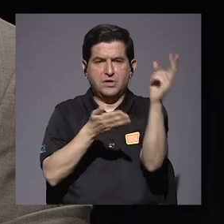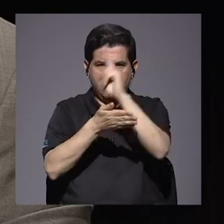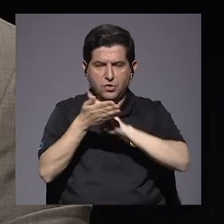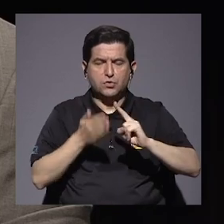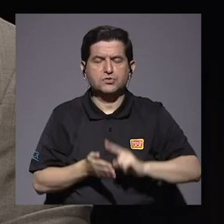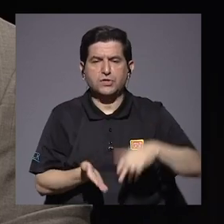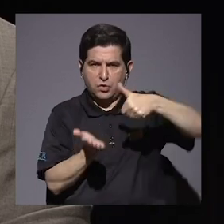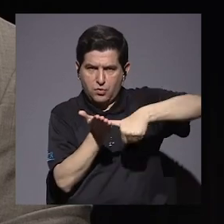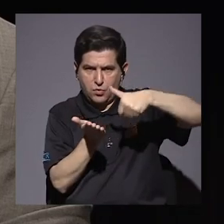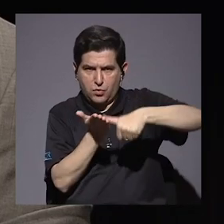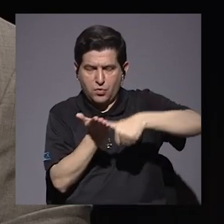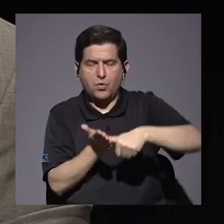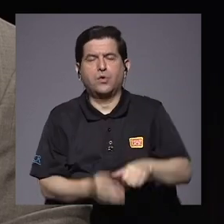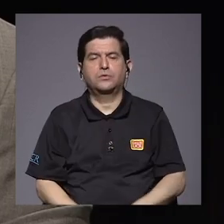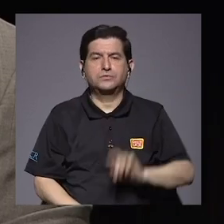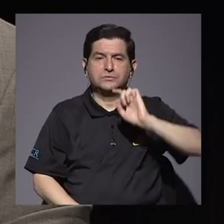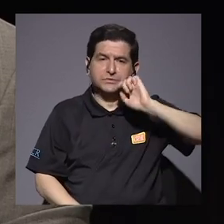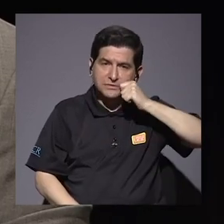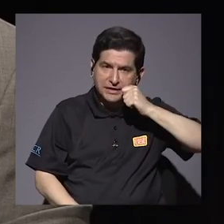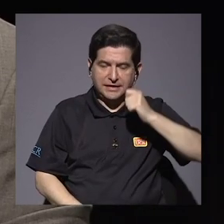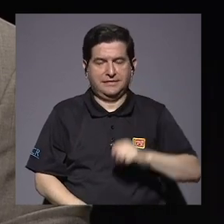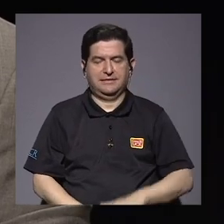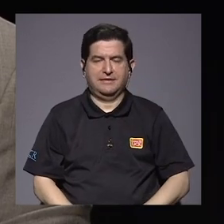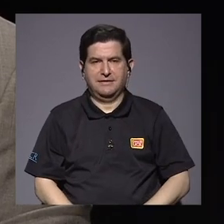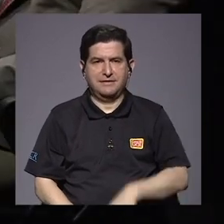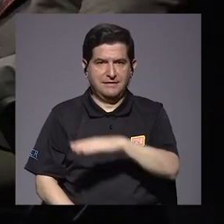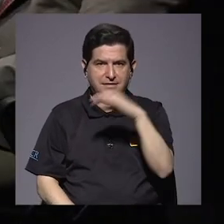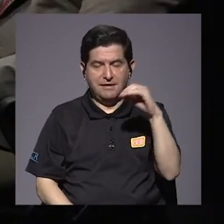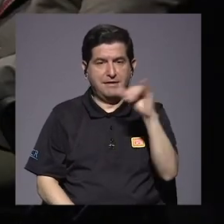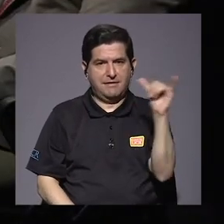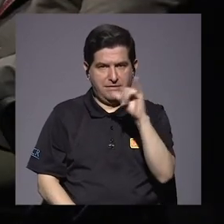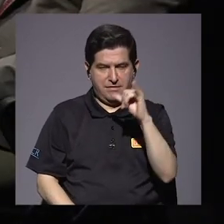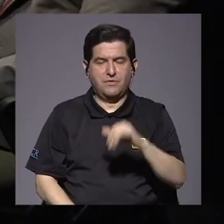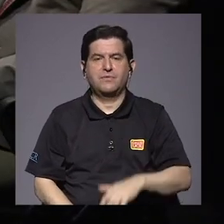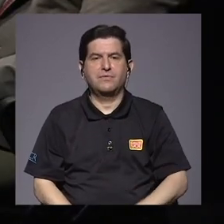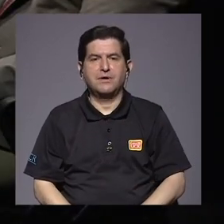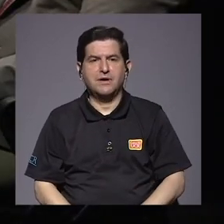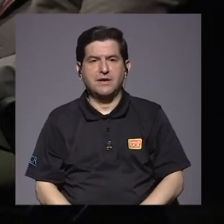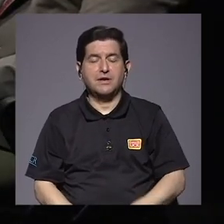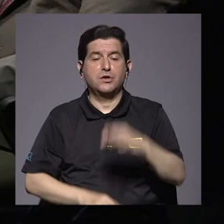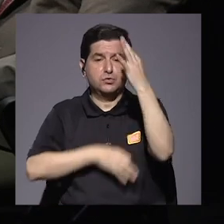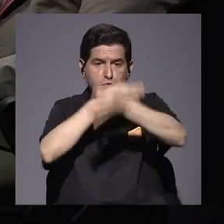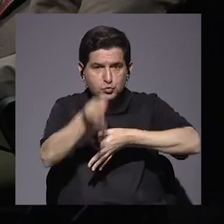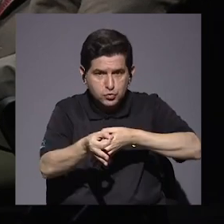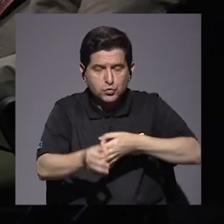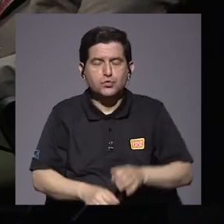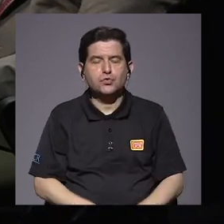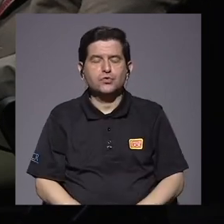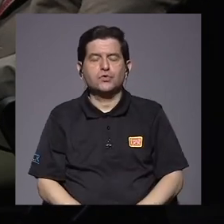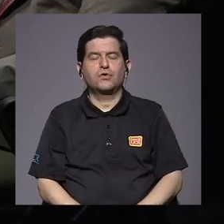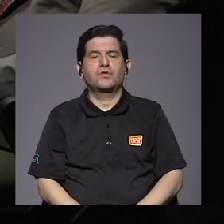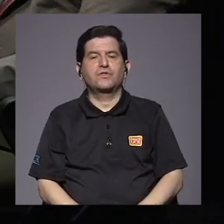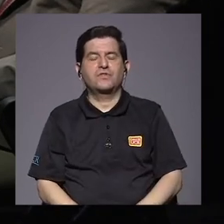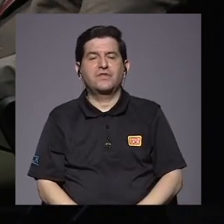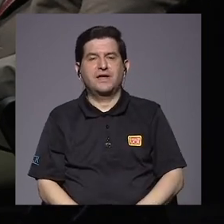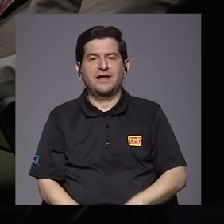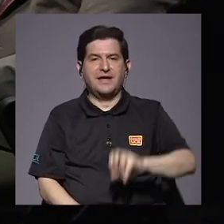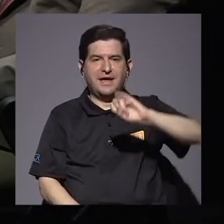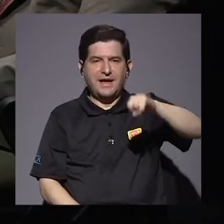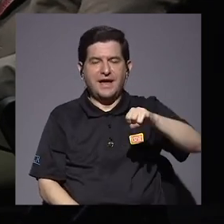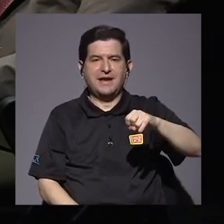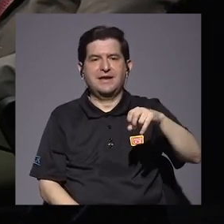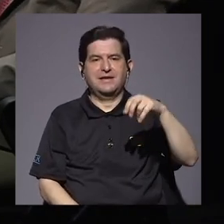elección que funcionó como una votación secreta, don Carlos, y que también viene a ser el sustituto de don Henning Jensen después de su